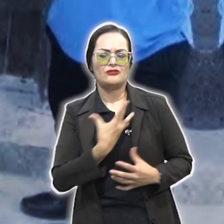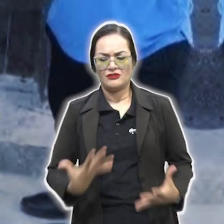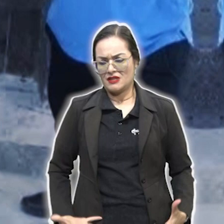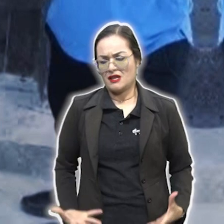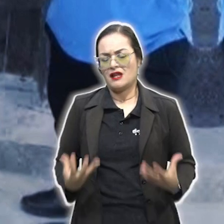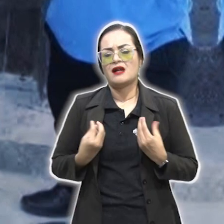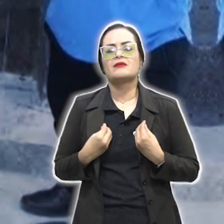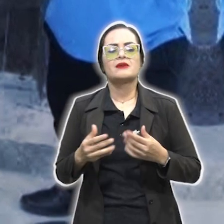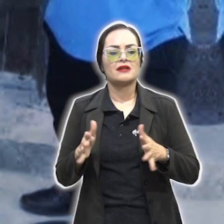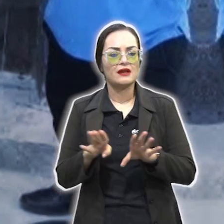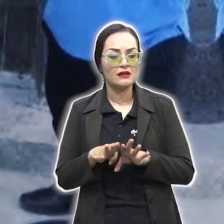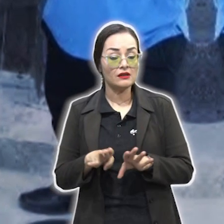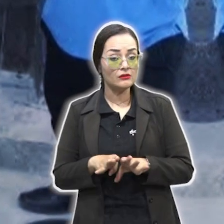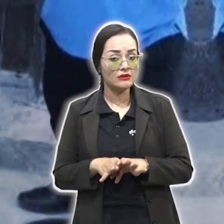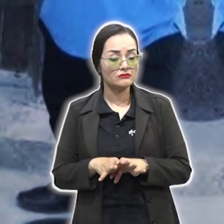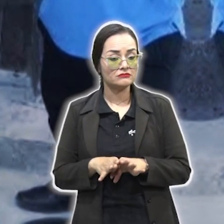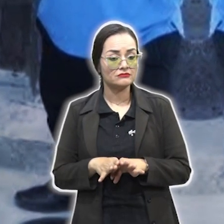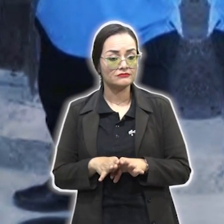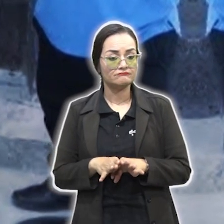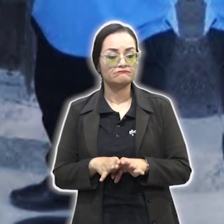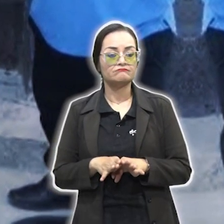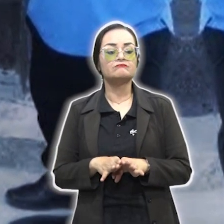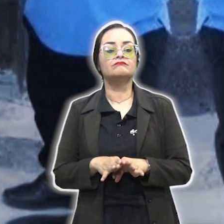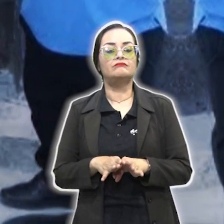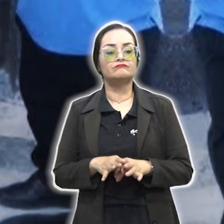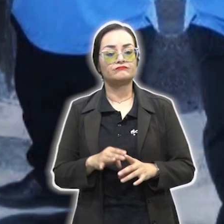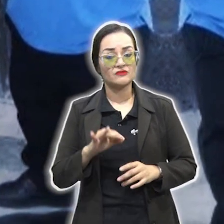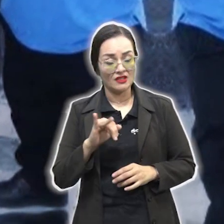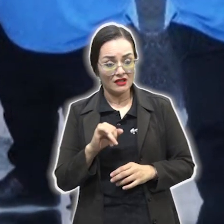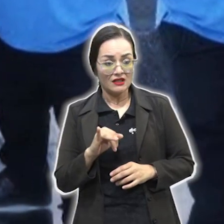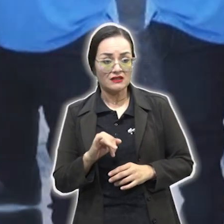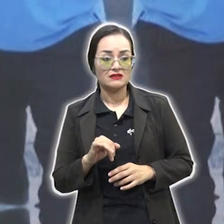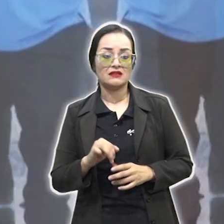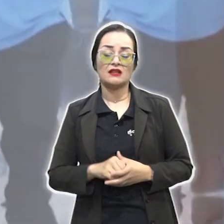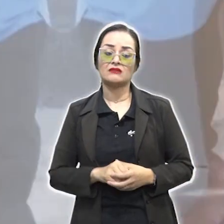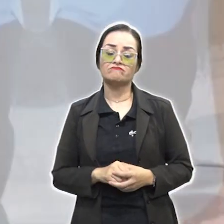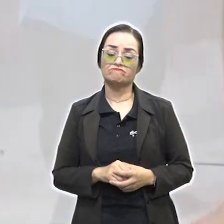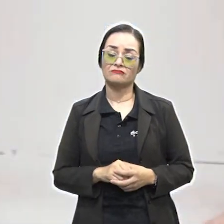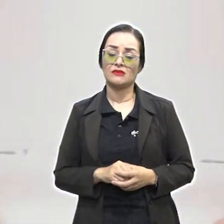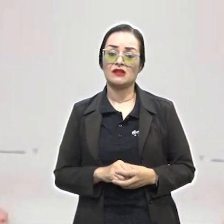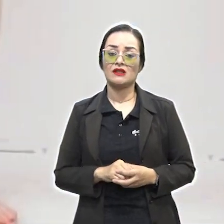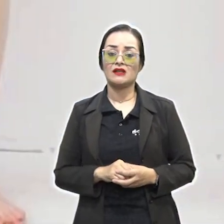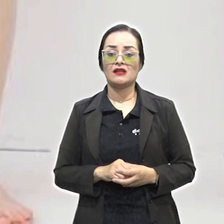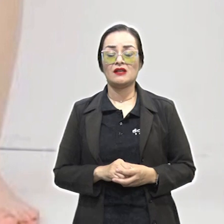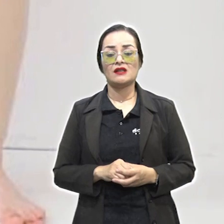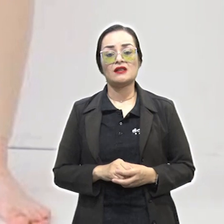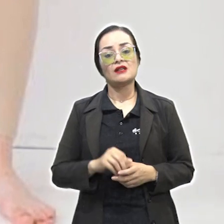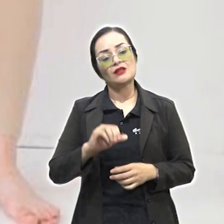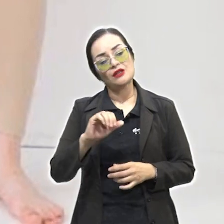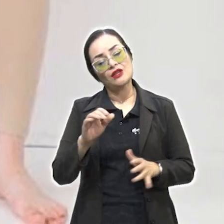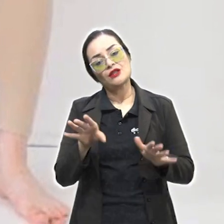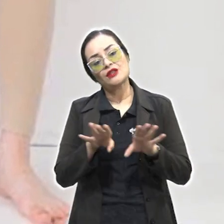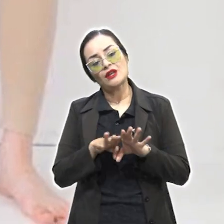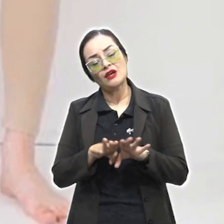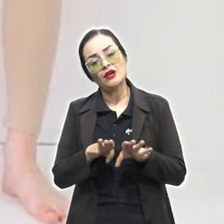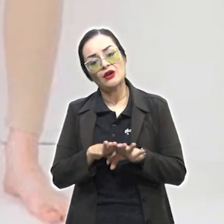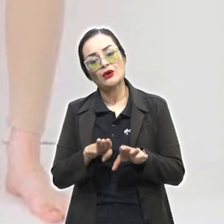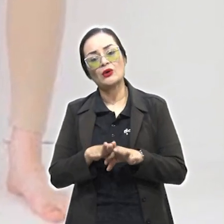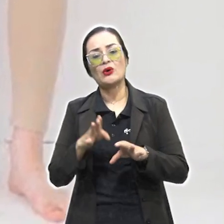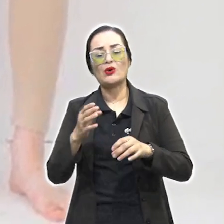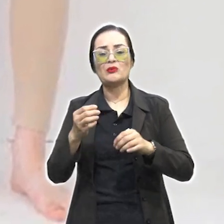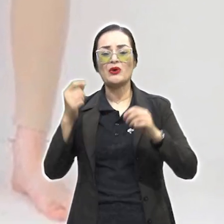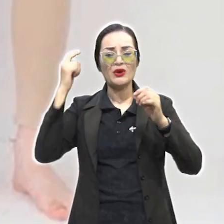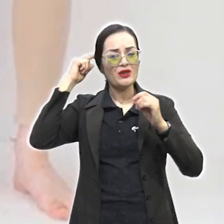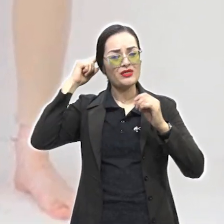vida social es que la acondroplasia viene acompañada de otros trastornos. Por ejemplo, el síndrome de